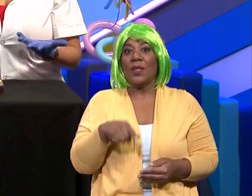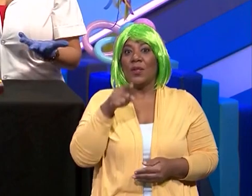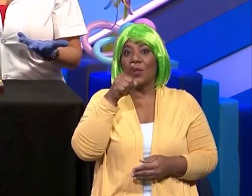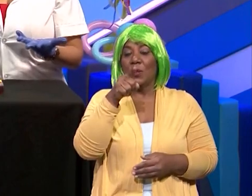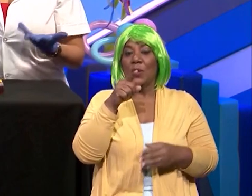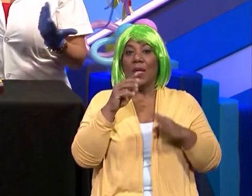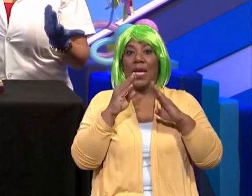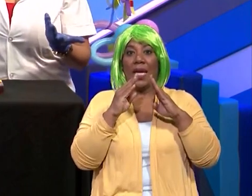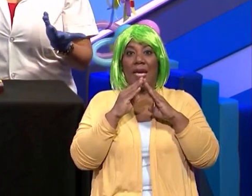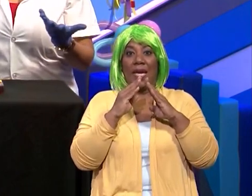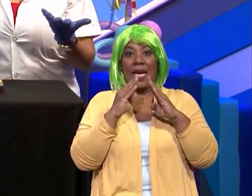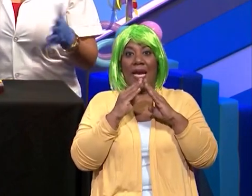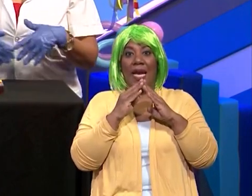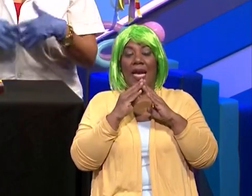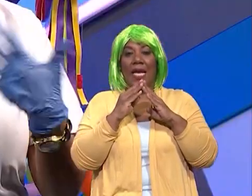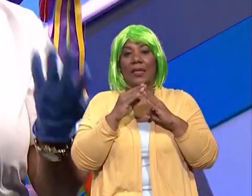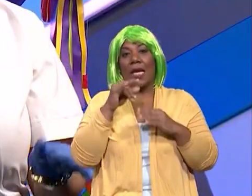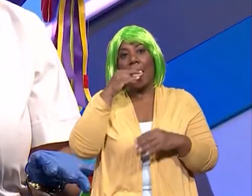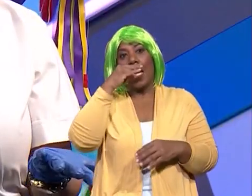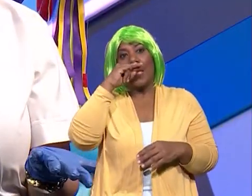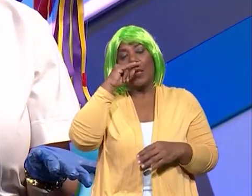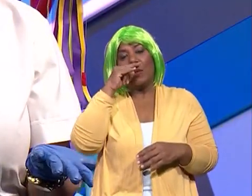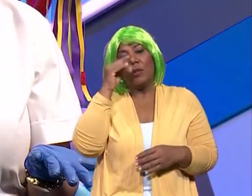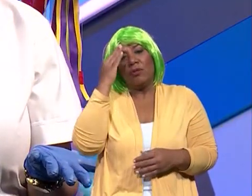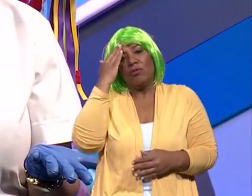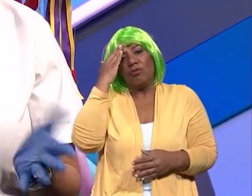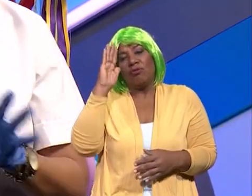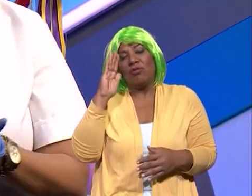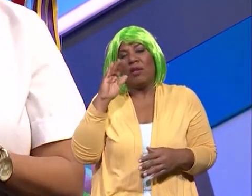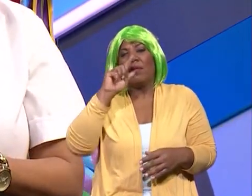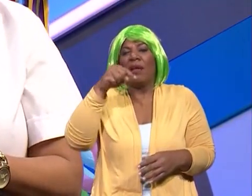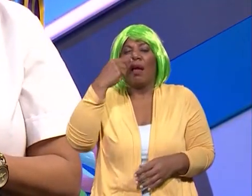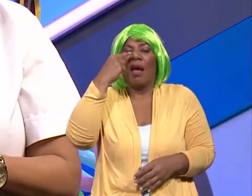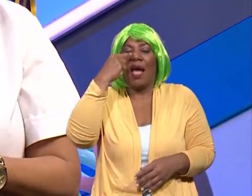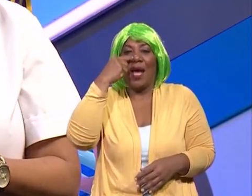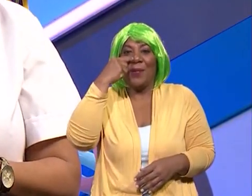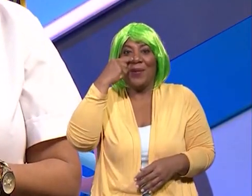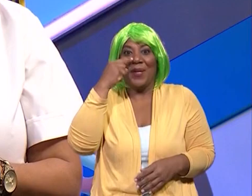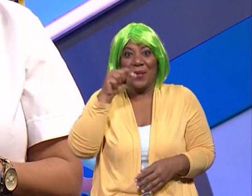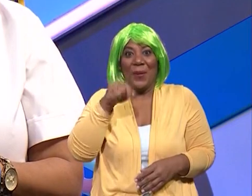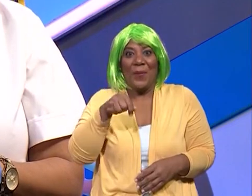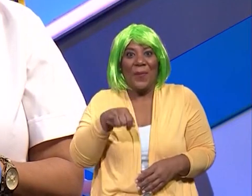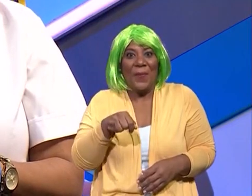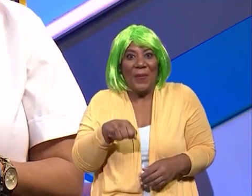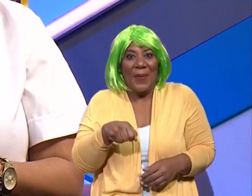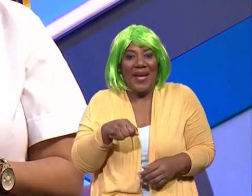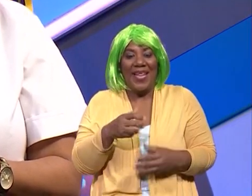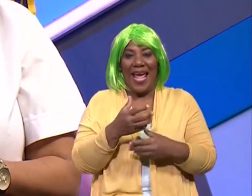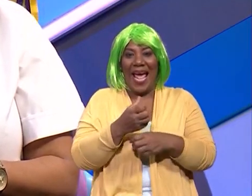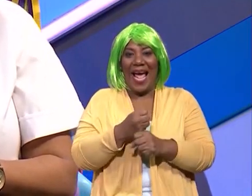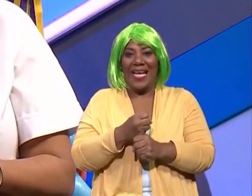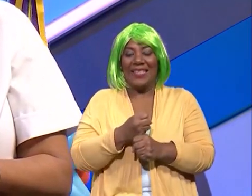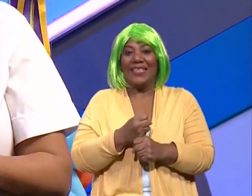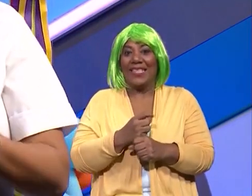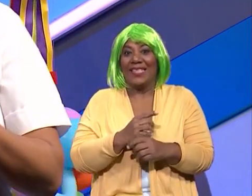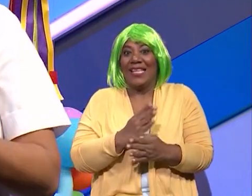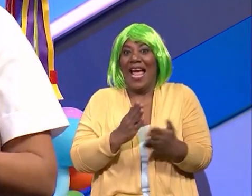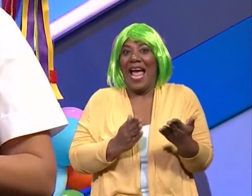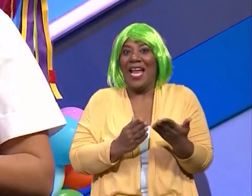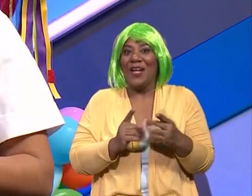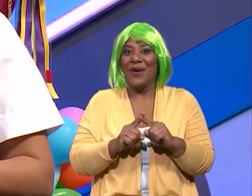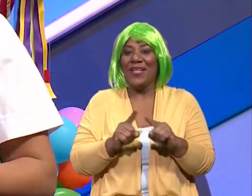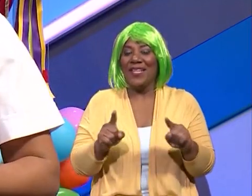que en casa a veces los niños no se les ocurre qué hacer. Así que esta es una manera de divertirse un poquito trabajando